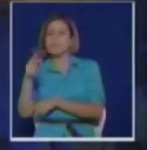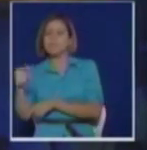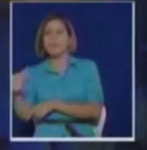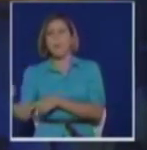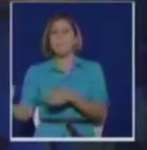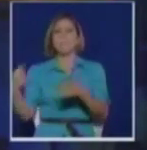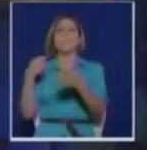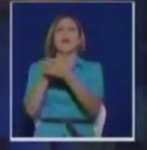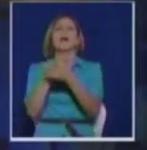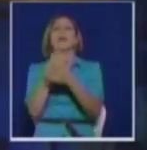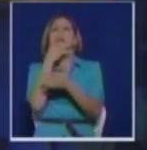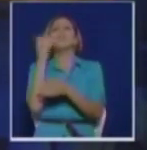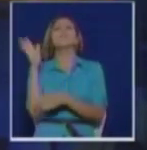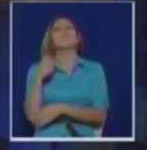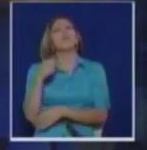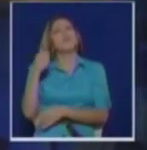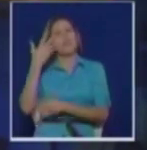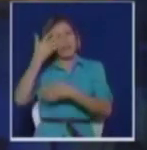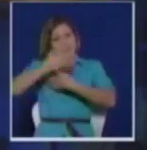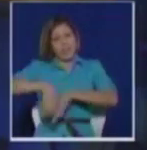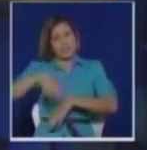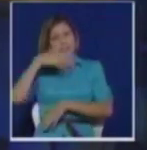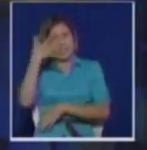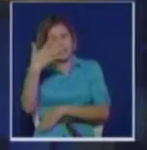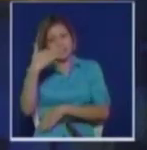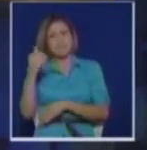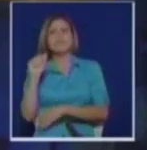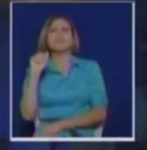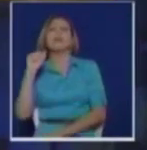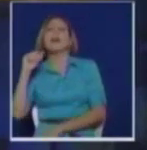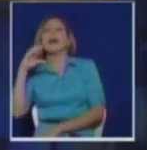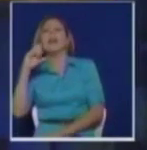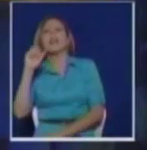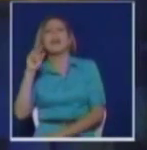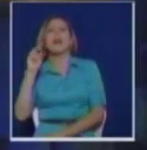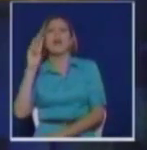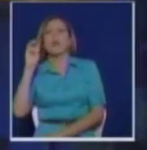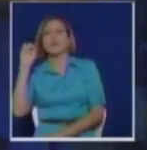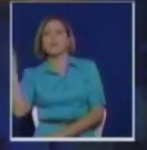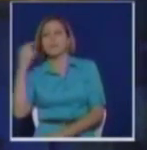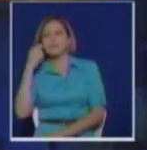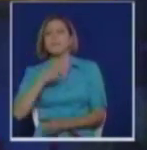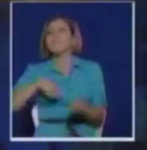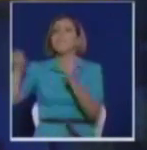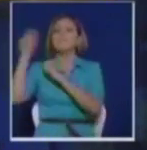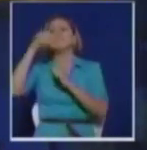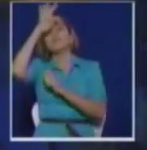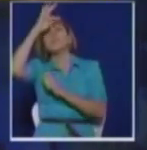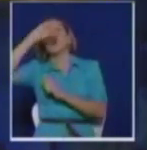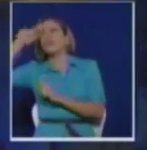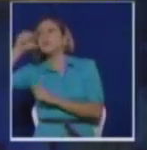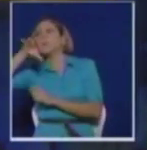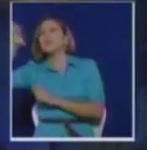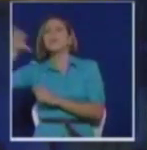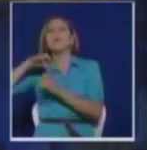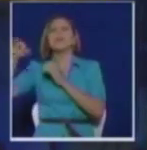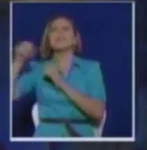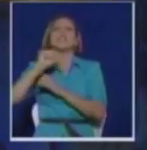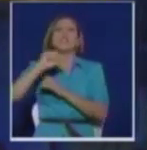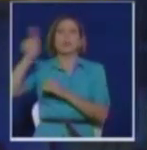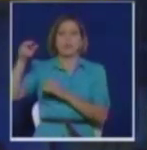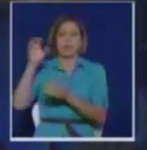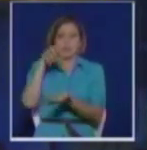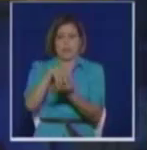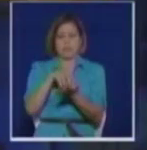El hecho ocurrió a la altura de la calle Quinta con carrera 80. Los lesionados fueron llevados a diferentes centros hospitalarios del sur y centro de la